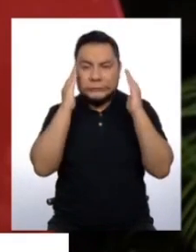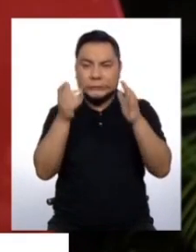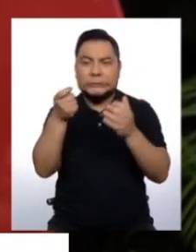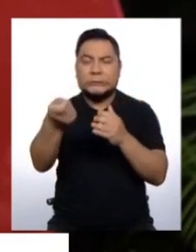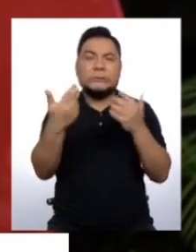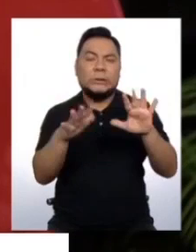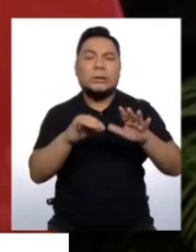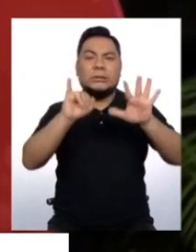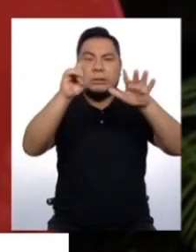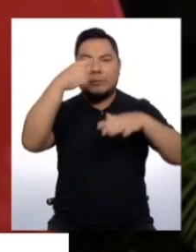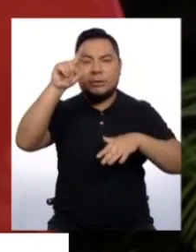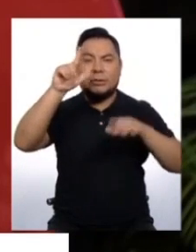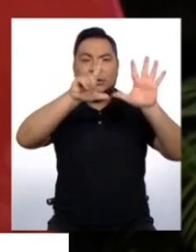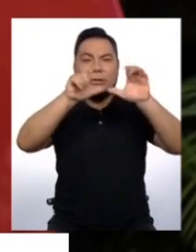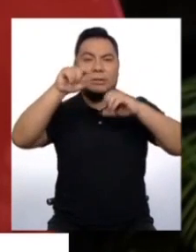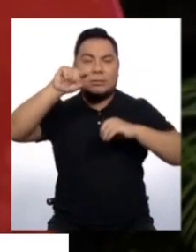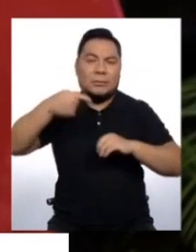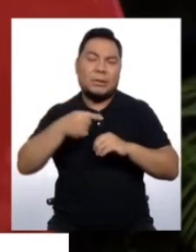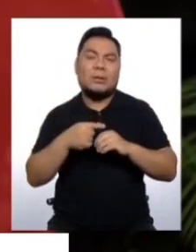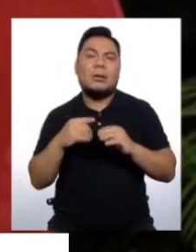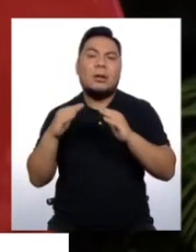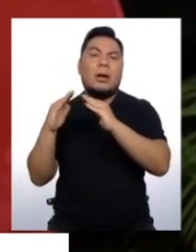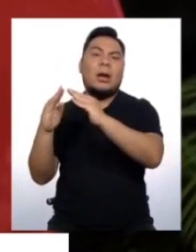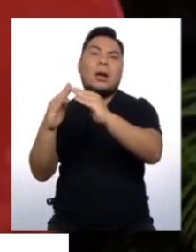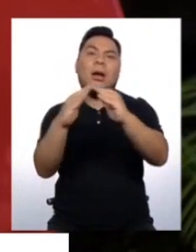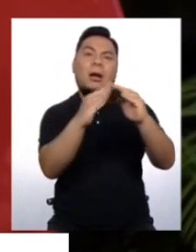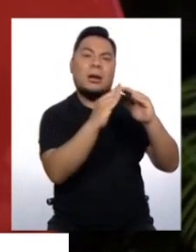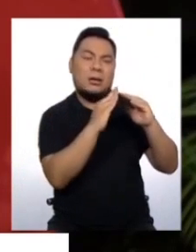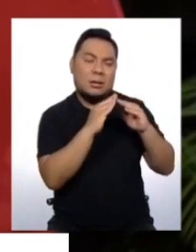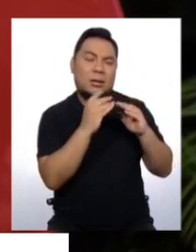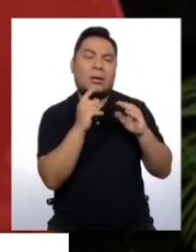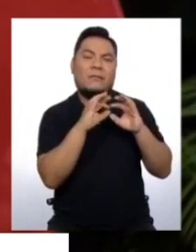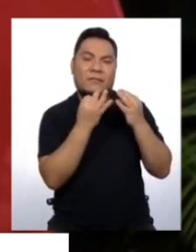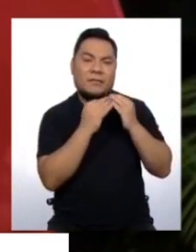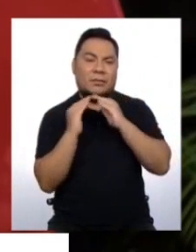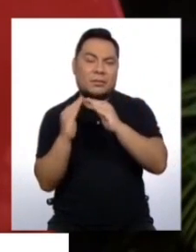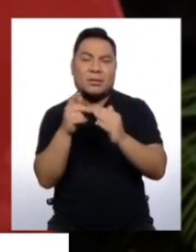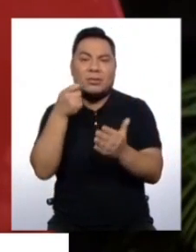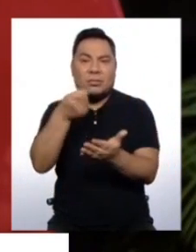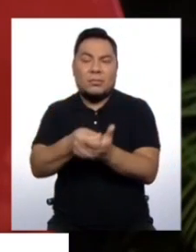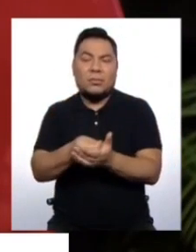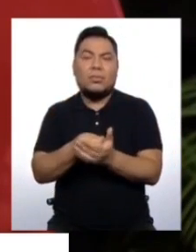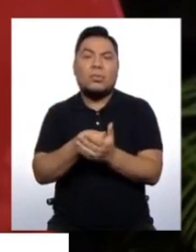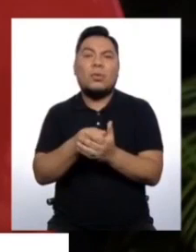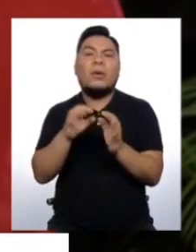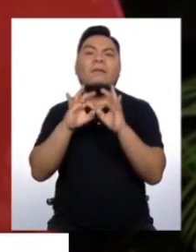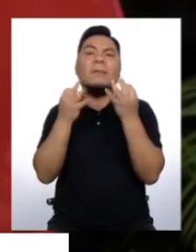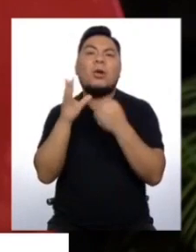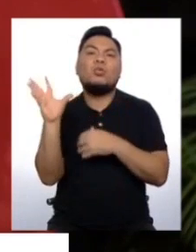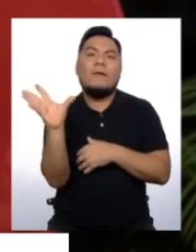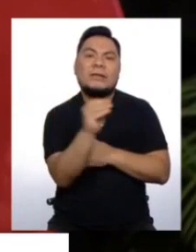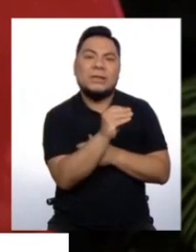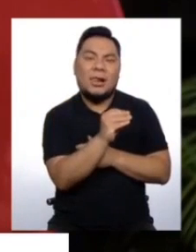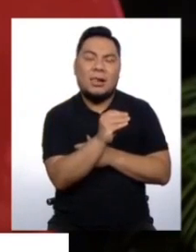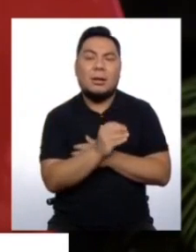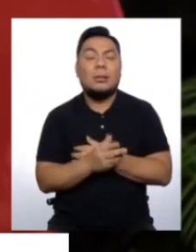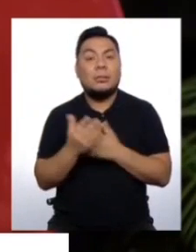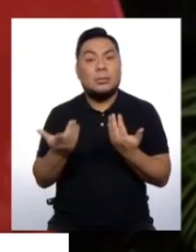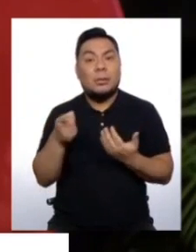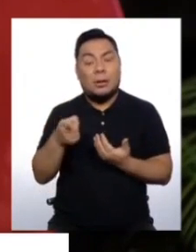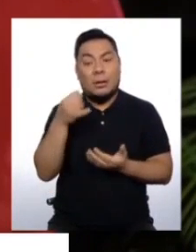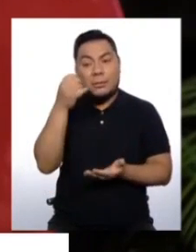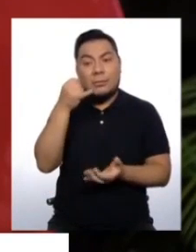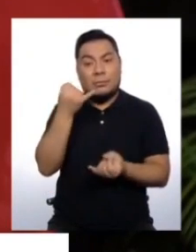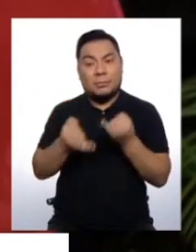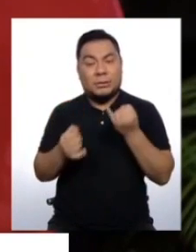a 6,700,000 hogares con este bono universal. Entonces, si hasta fines del mes de